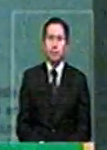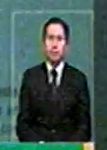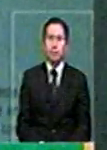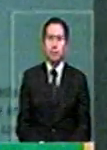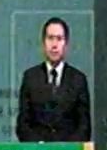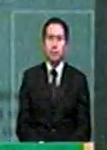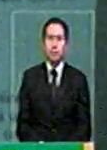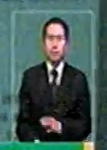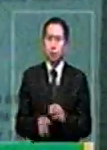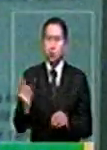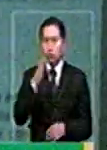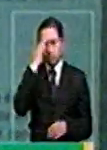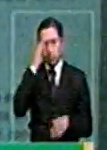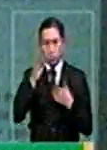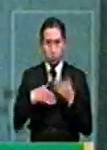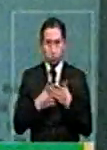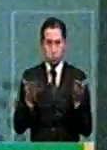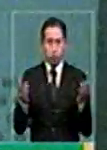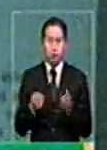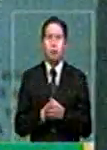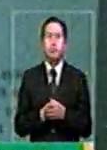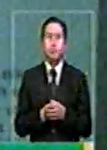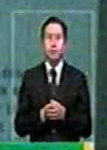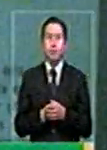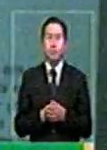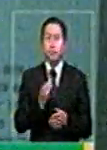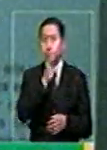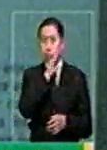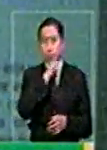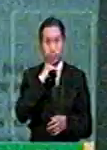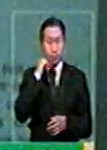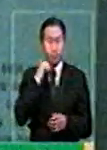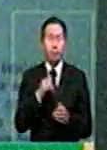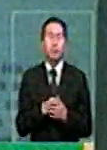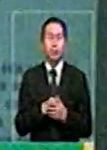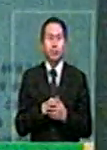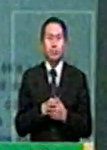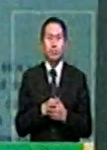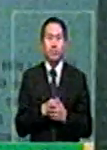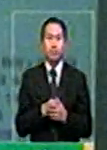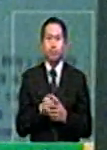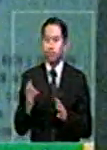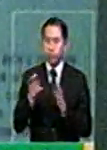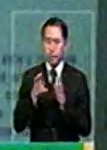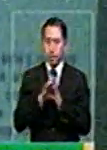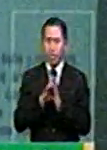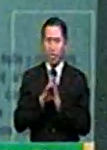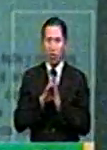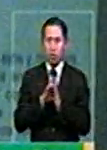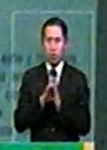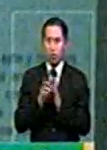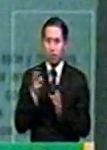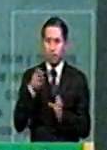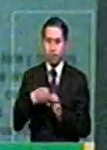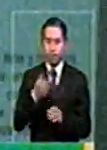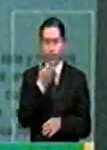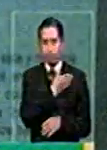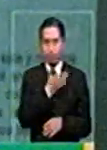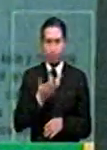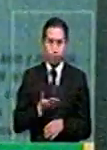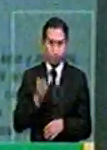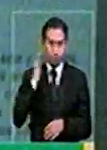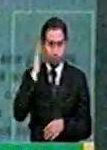Como es de conocimiento público, Carlos Mesa, candidato presidencial,